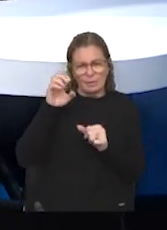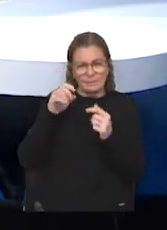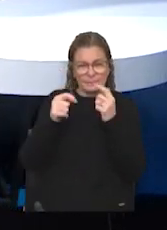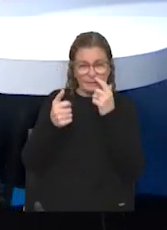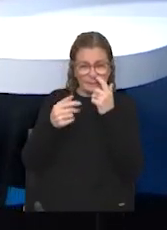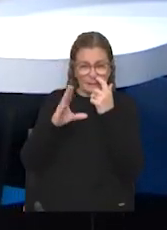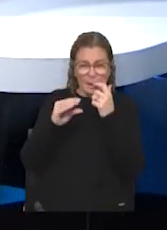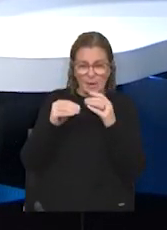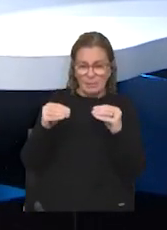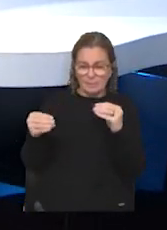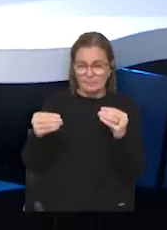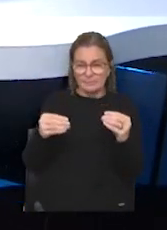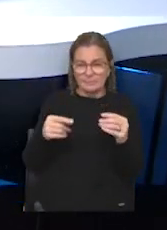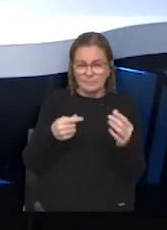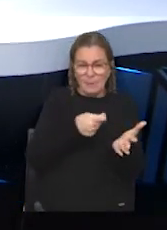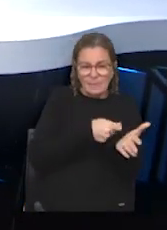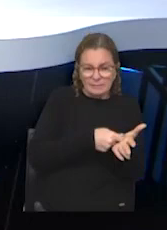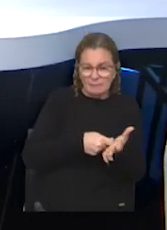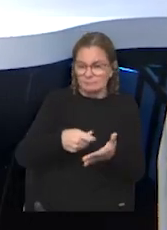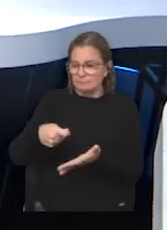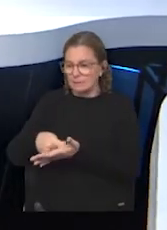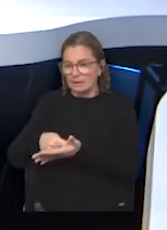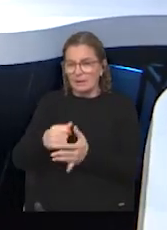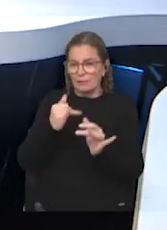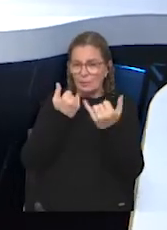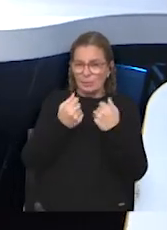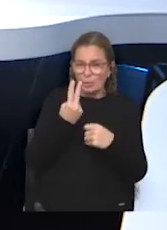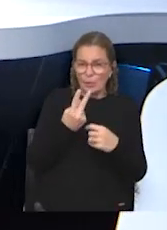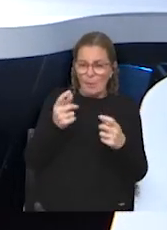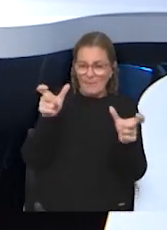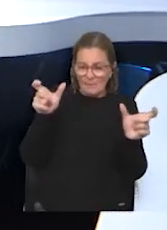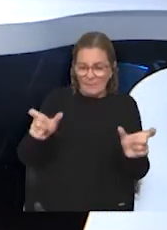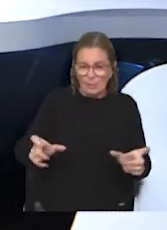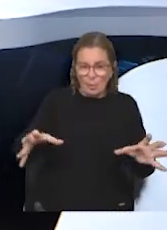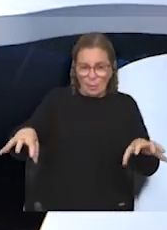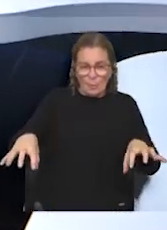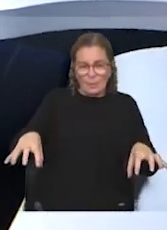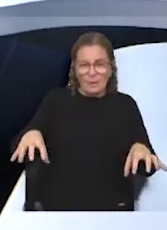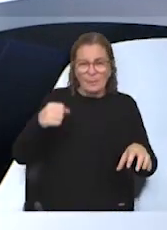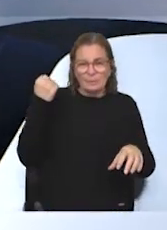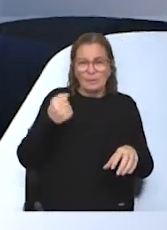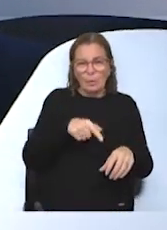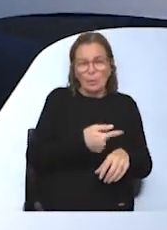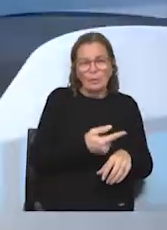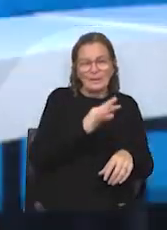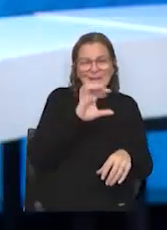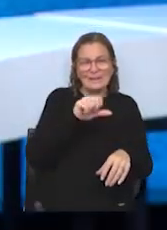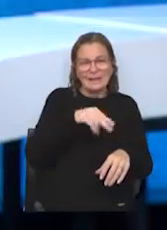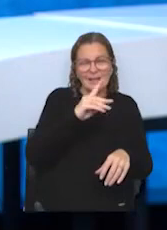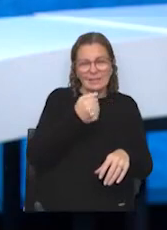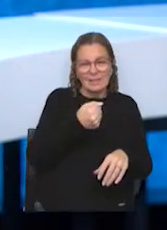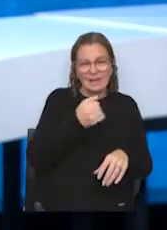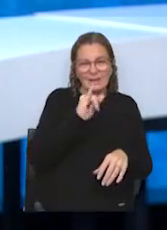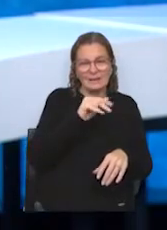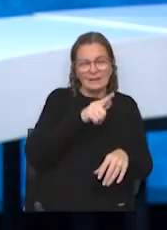esa doble caja según se desprende del informe no hay dos proveedores importantes uno tiene inglesa la otra El otro es la empresa